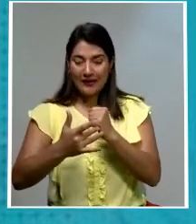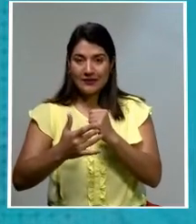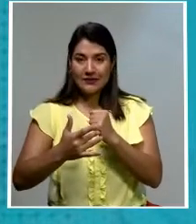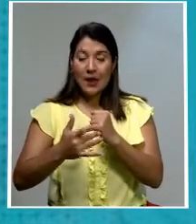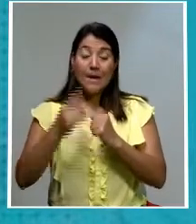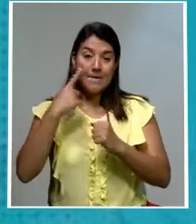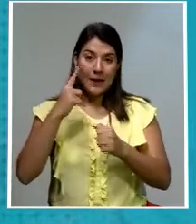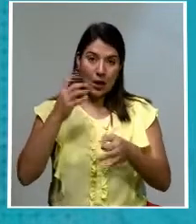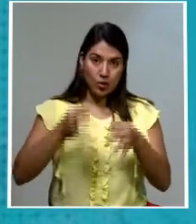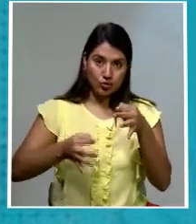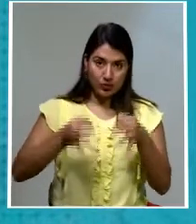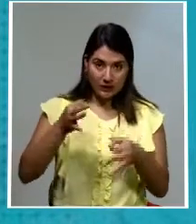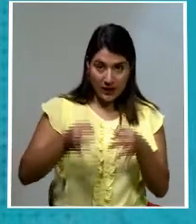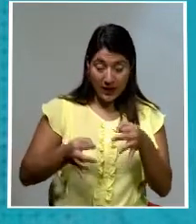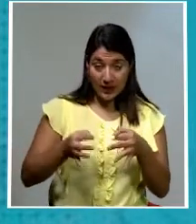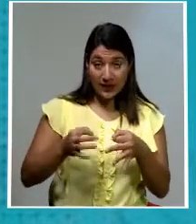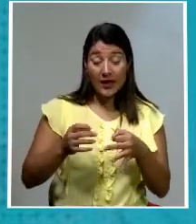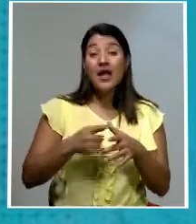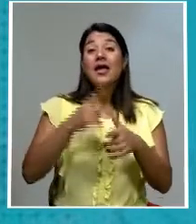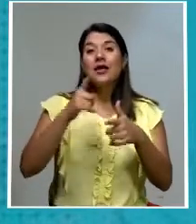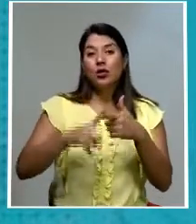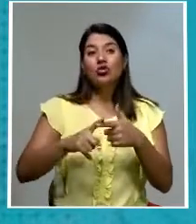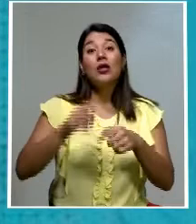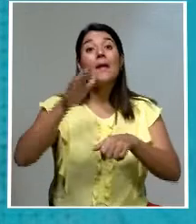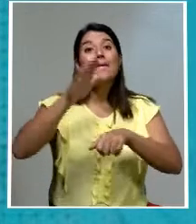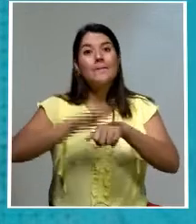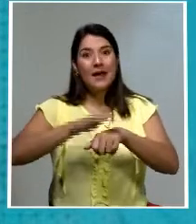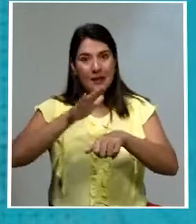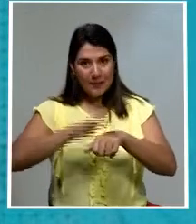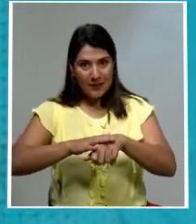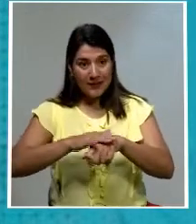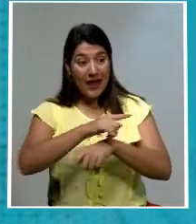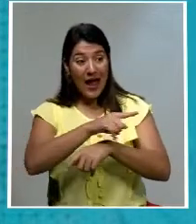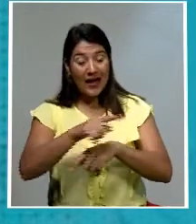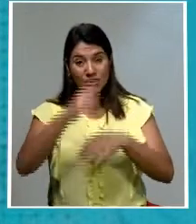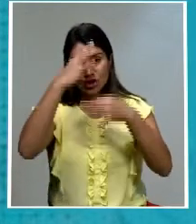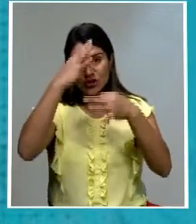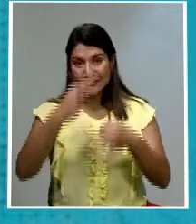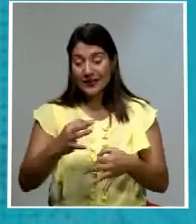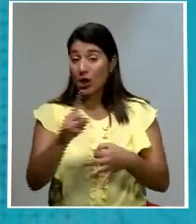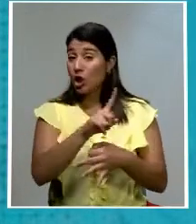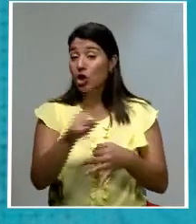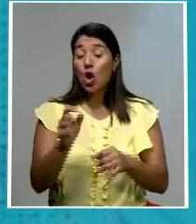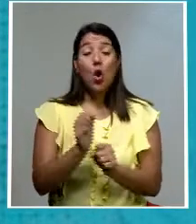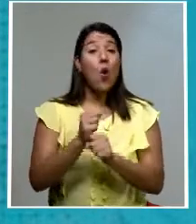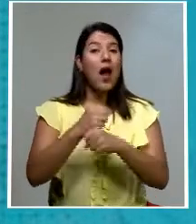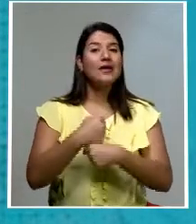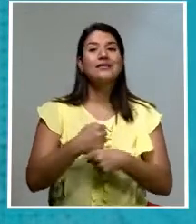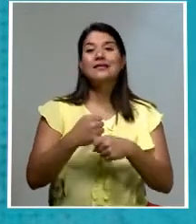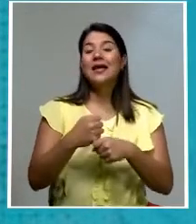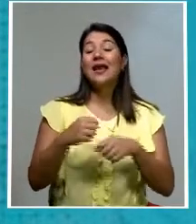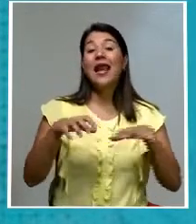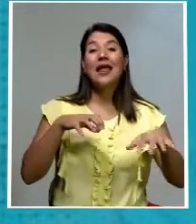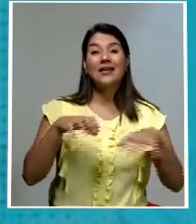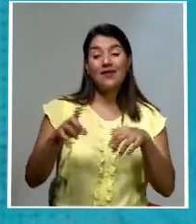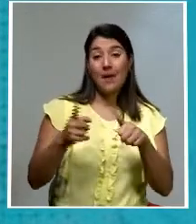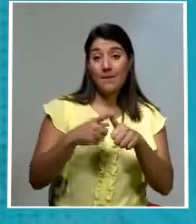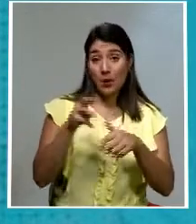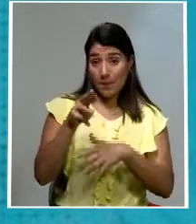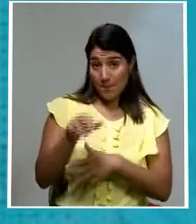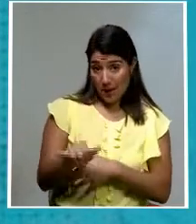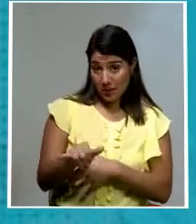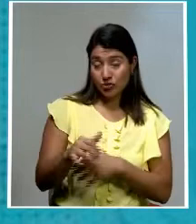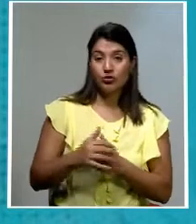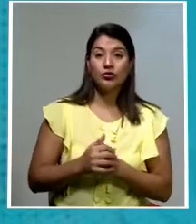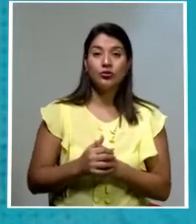necesidad y que por ende habilite al directorio provisional para tomar la decisión de no llevar a cabo la sesión que corresponde en el día señalado, aun cuando